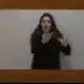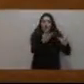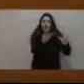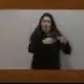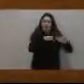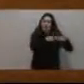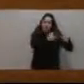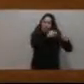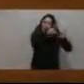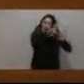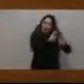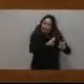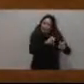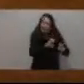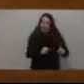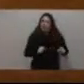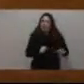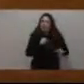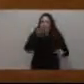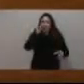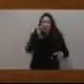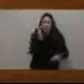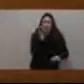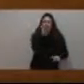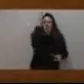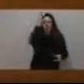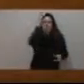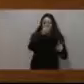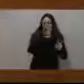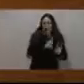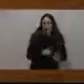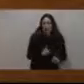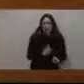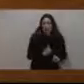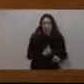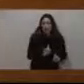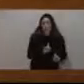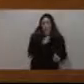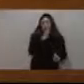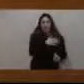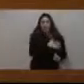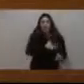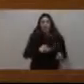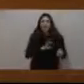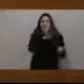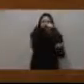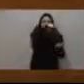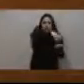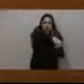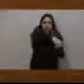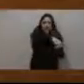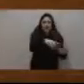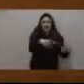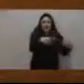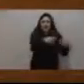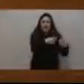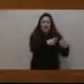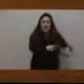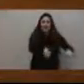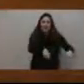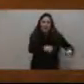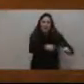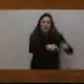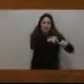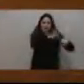consecuencias, los costes, los riesgos, los perjuicios que se pudiesen causar al estar la construcción de una planta de gas natural licuado que no